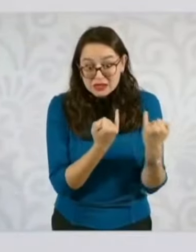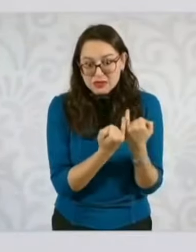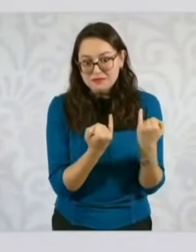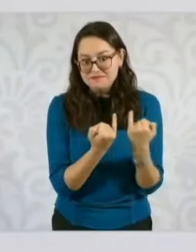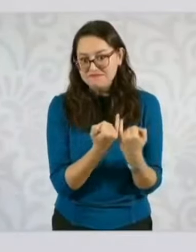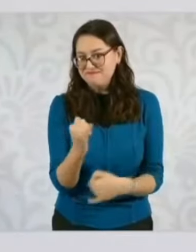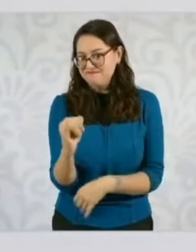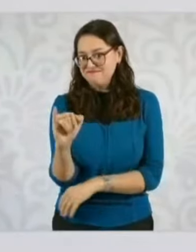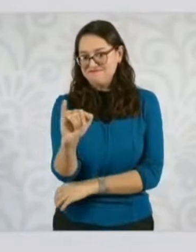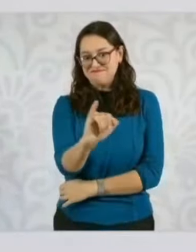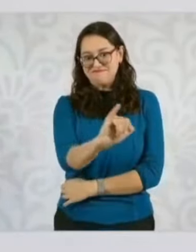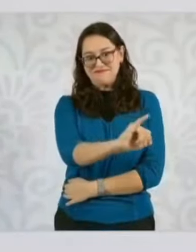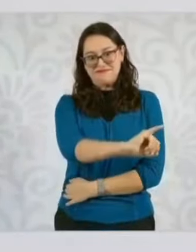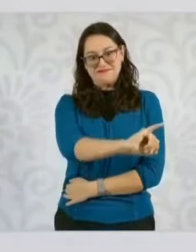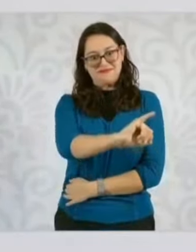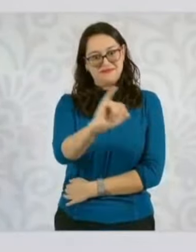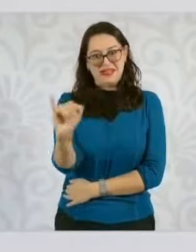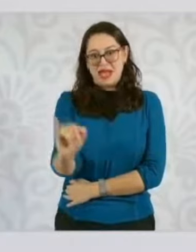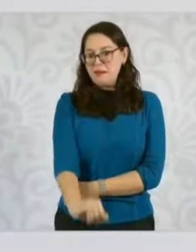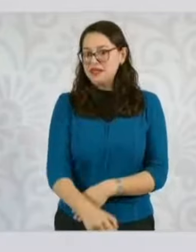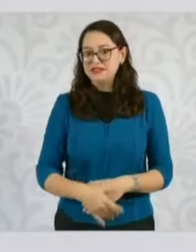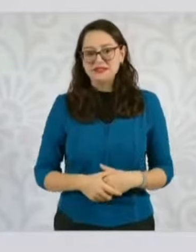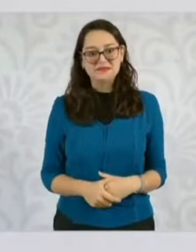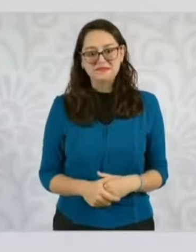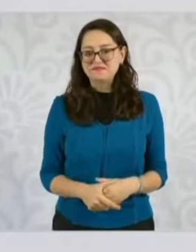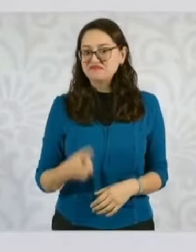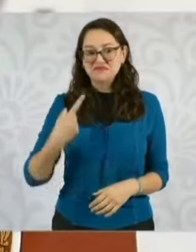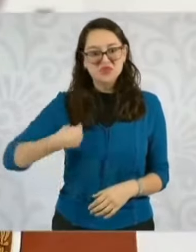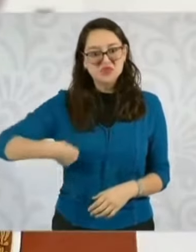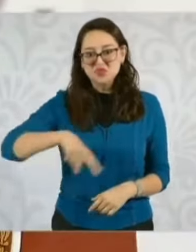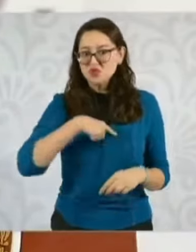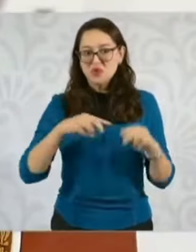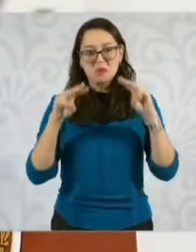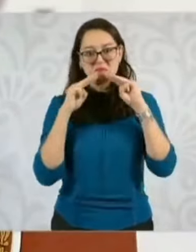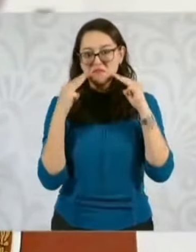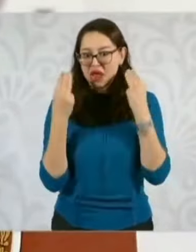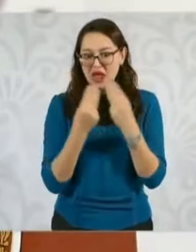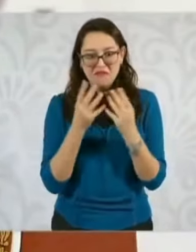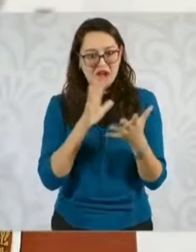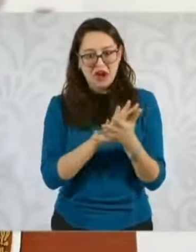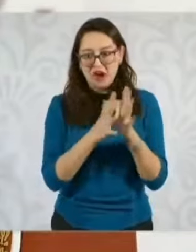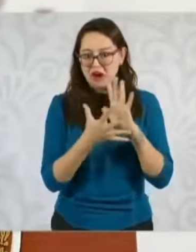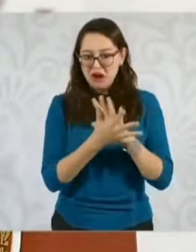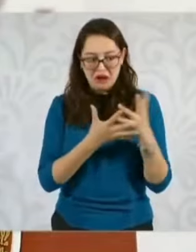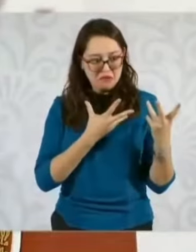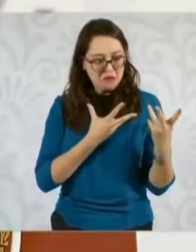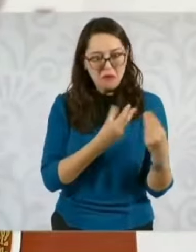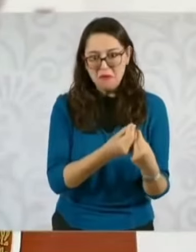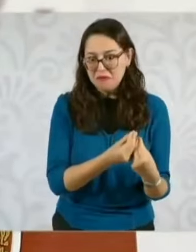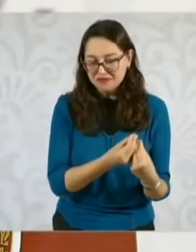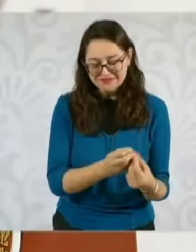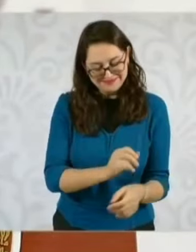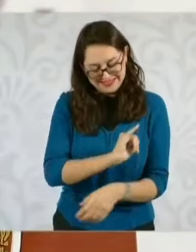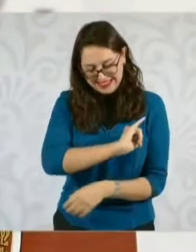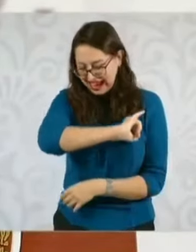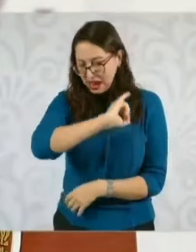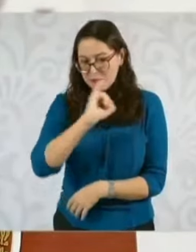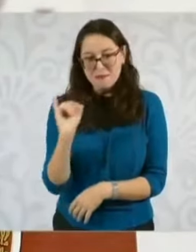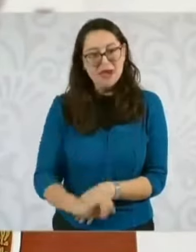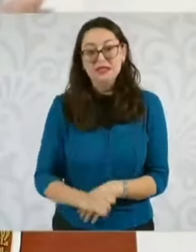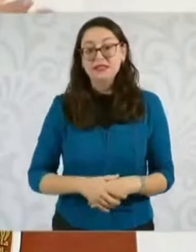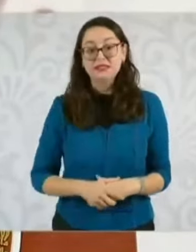va a haber una colusión o un acto de corrupción. Y